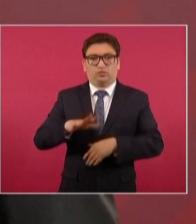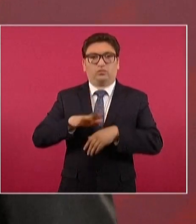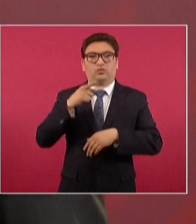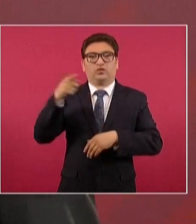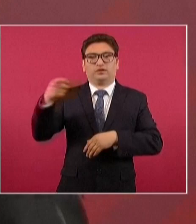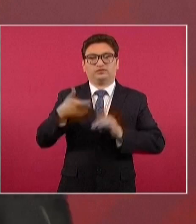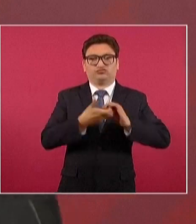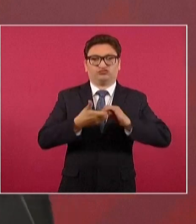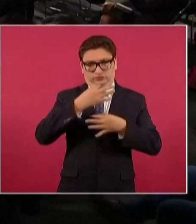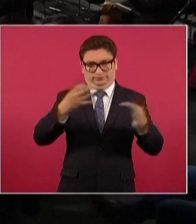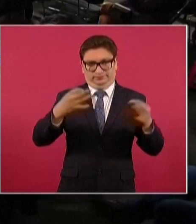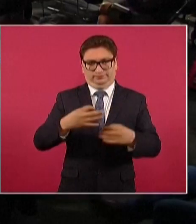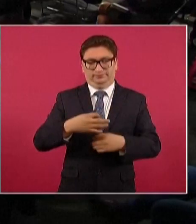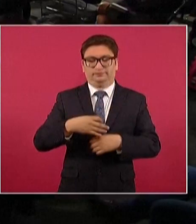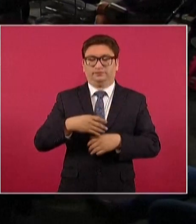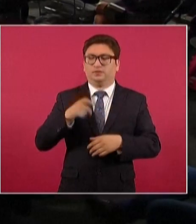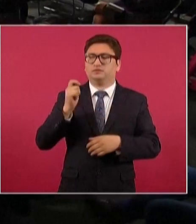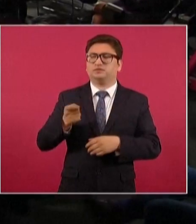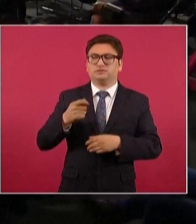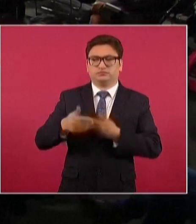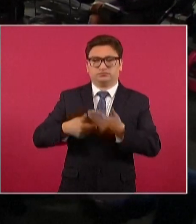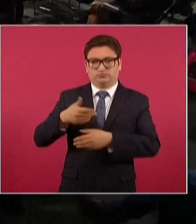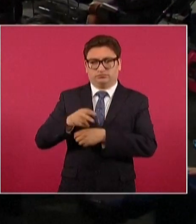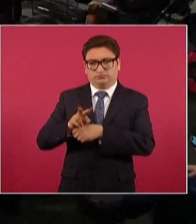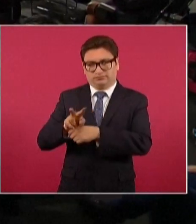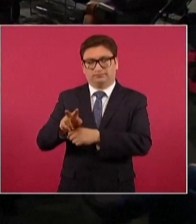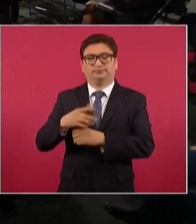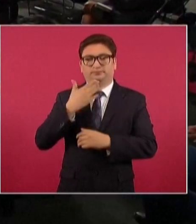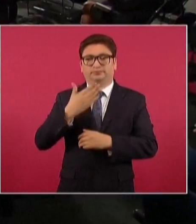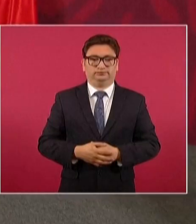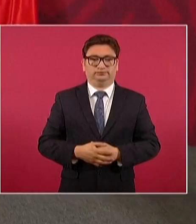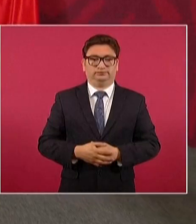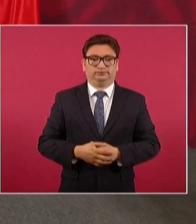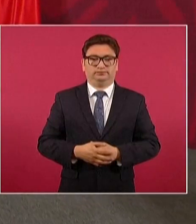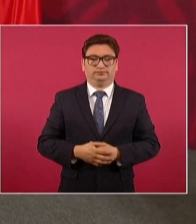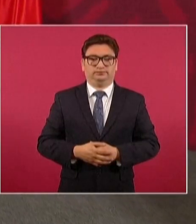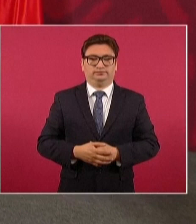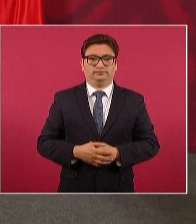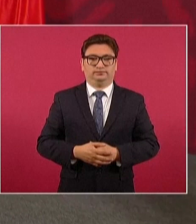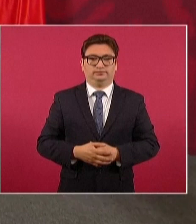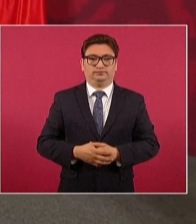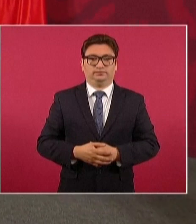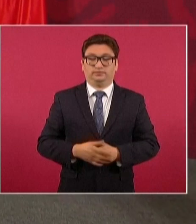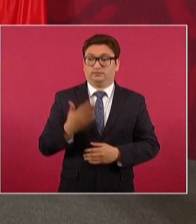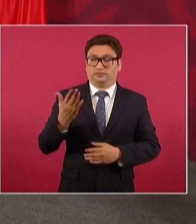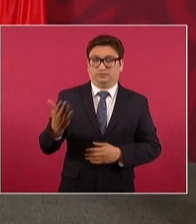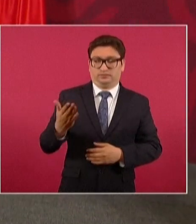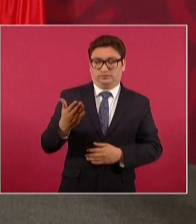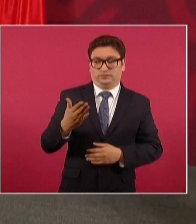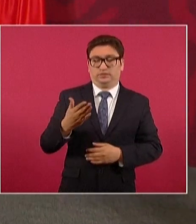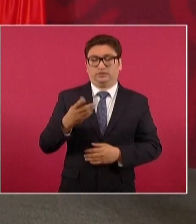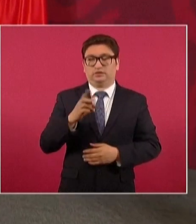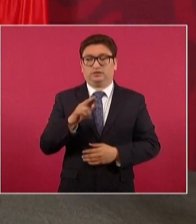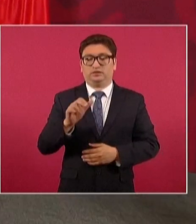nacionalidad el hallazgo de los cuerpos dentro y fuera del vehículo se produjo la tarde del lunes en una carretera de la ciudad estadounidense